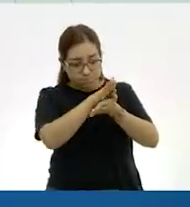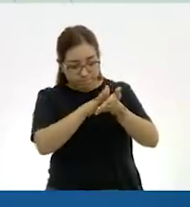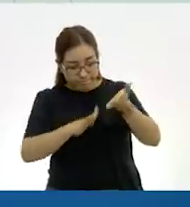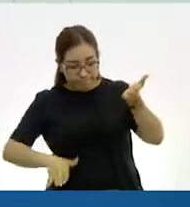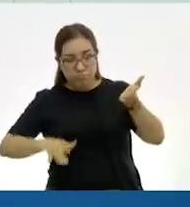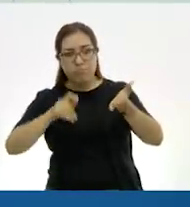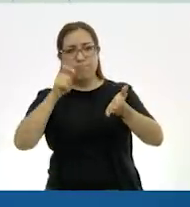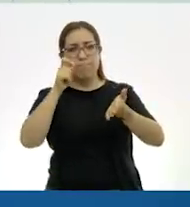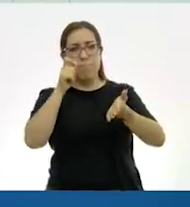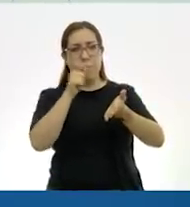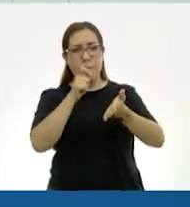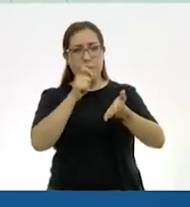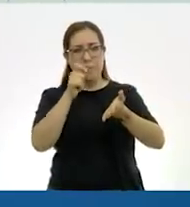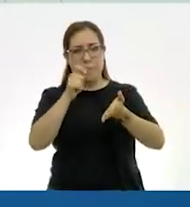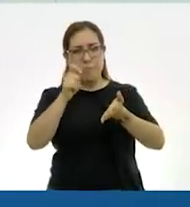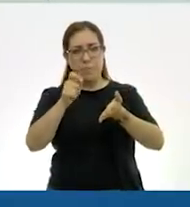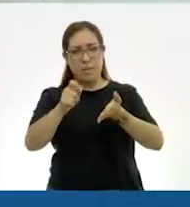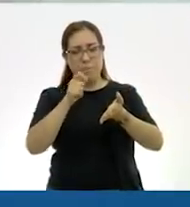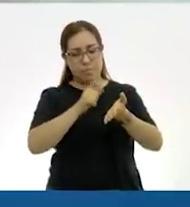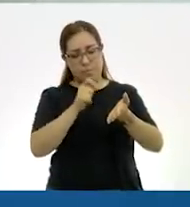un punzón de cáñamo.